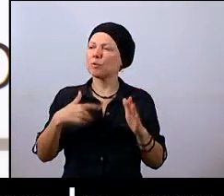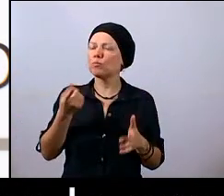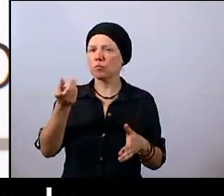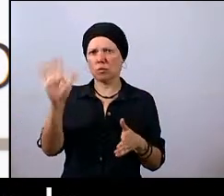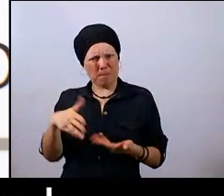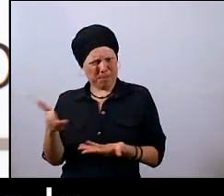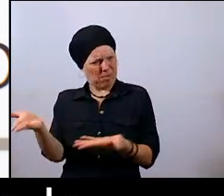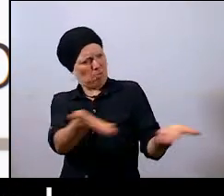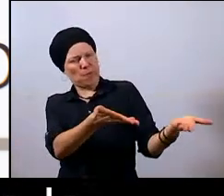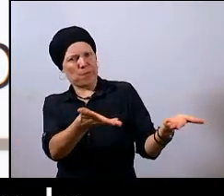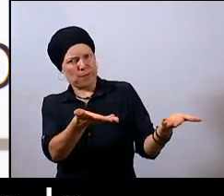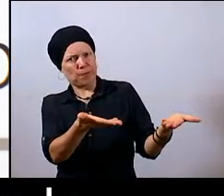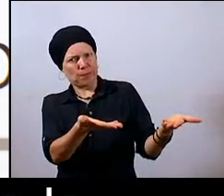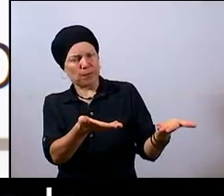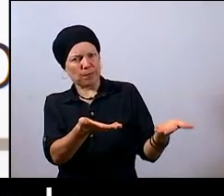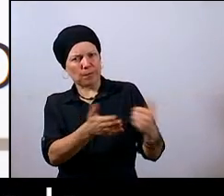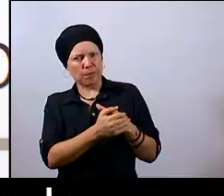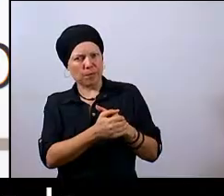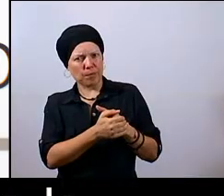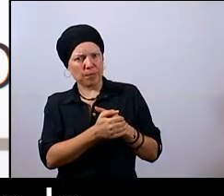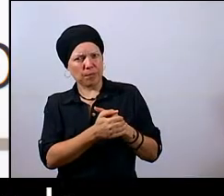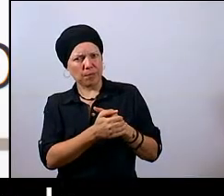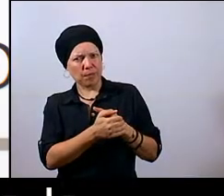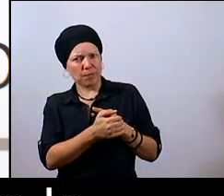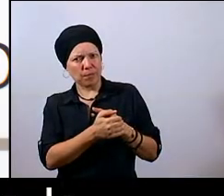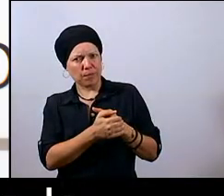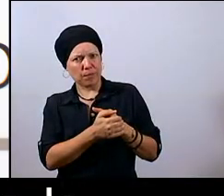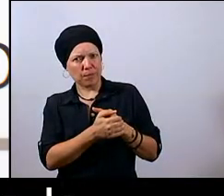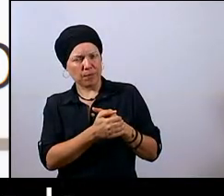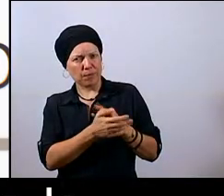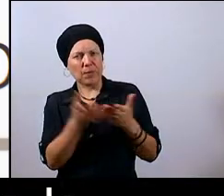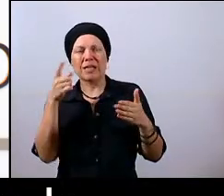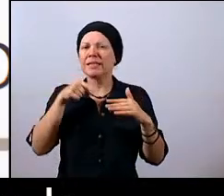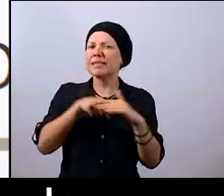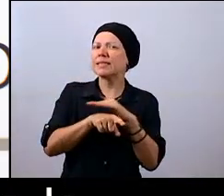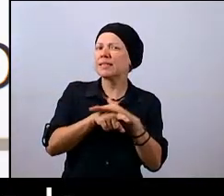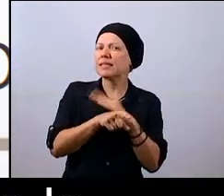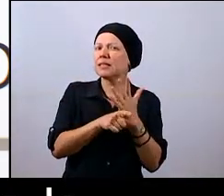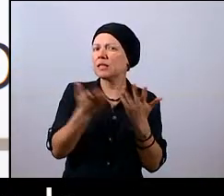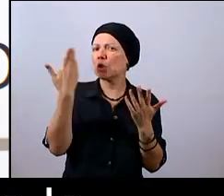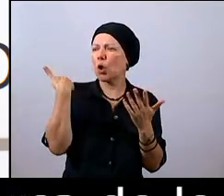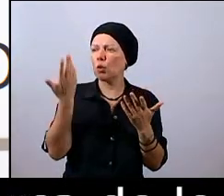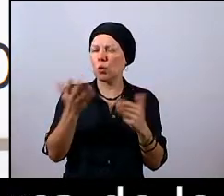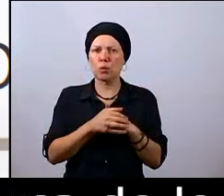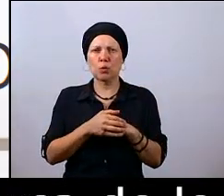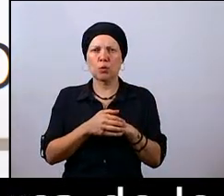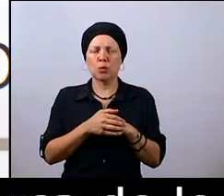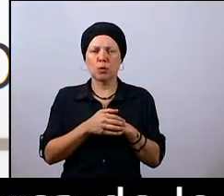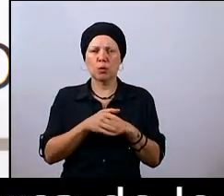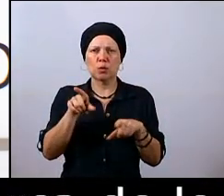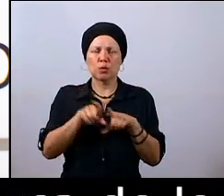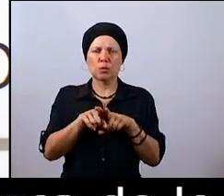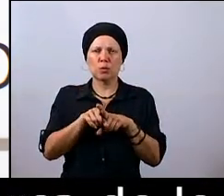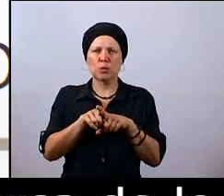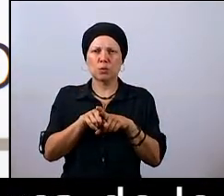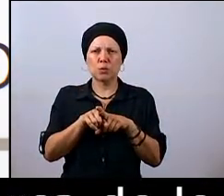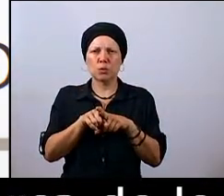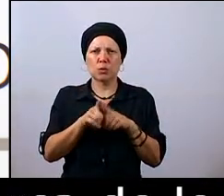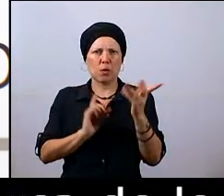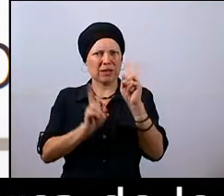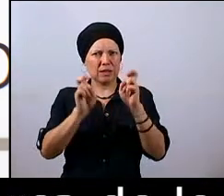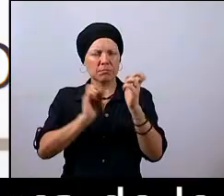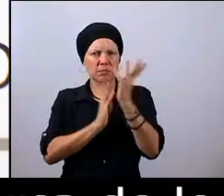emplazo también a que mediten acerca de lo que ha pasado en la gestión de lo que estábamos atravesando, de esa catástrofe de los